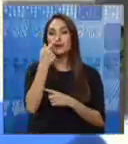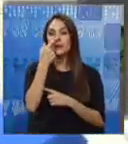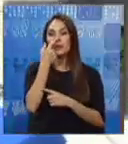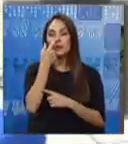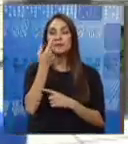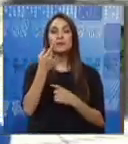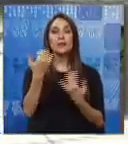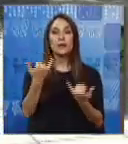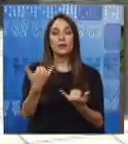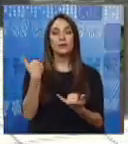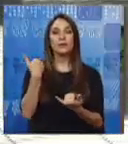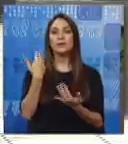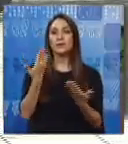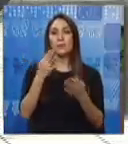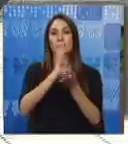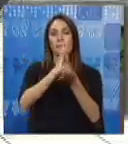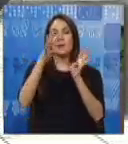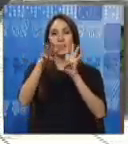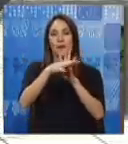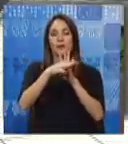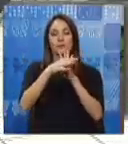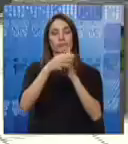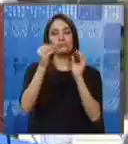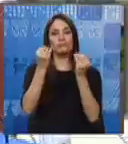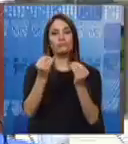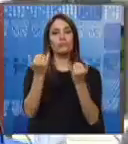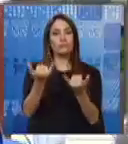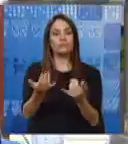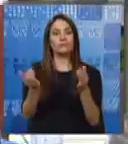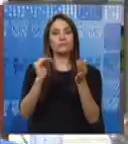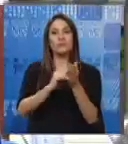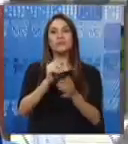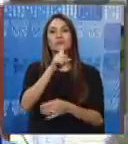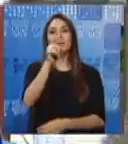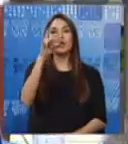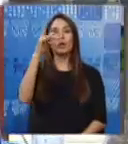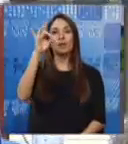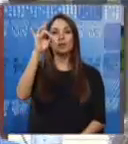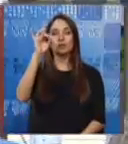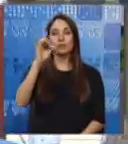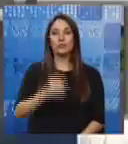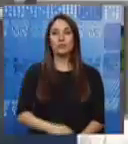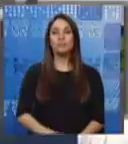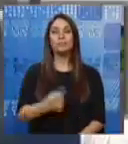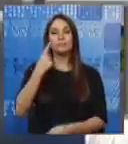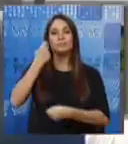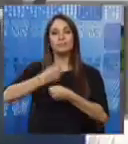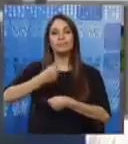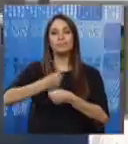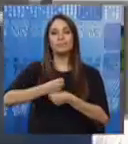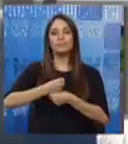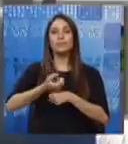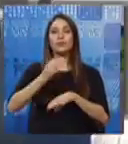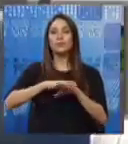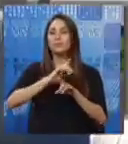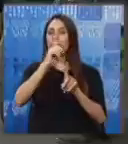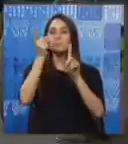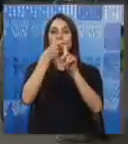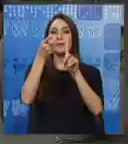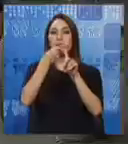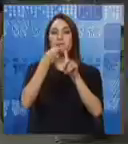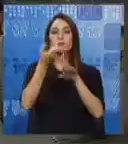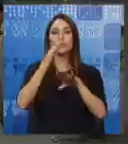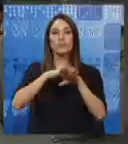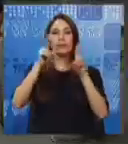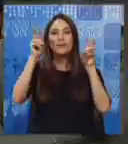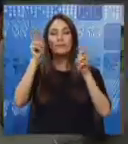locales llevaron a cabo en Milagro el gabinete itinerante 118 con la finalidad de trabajar sobre las principales